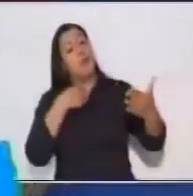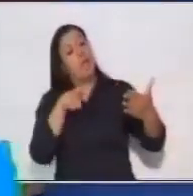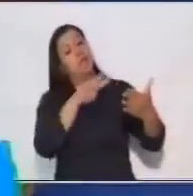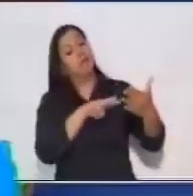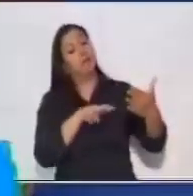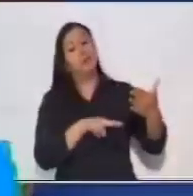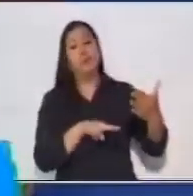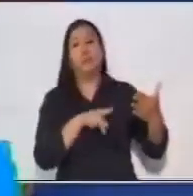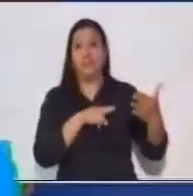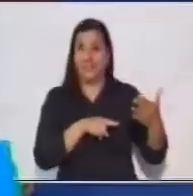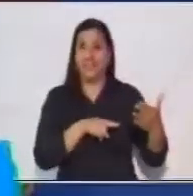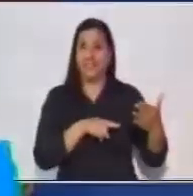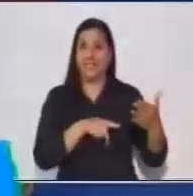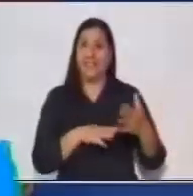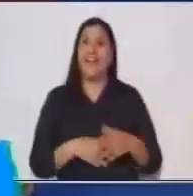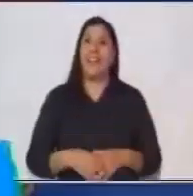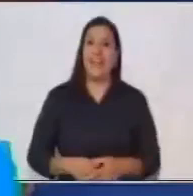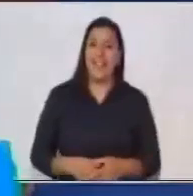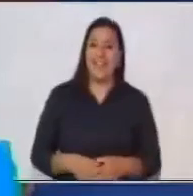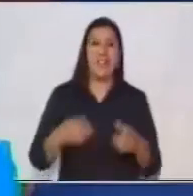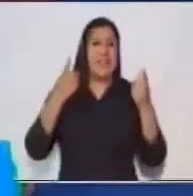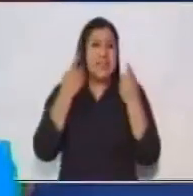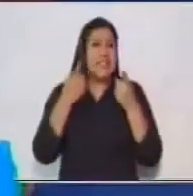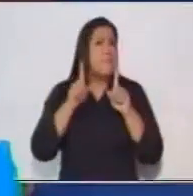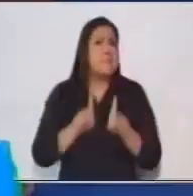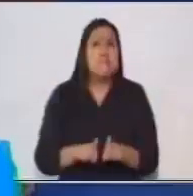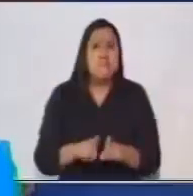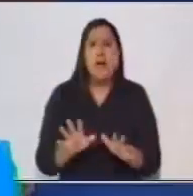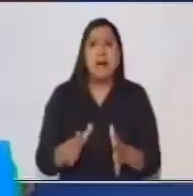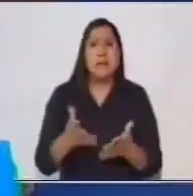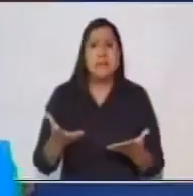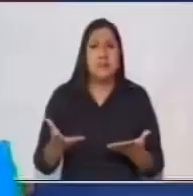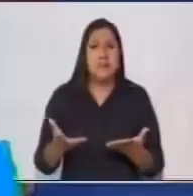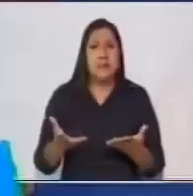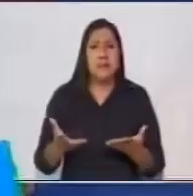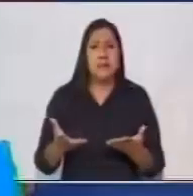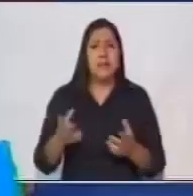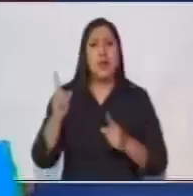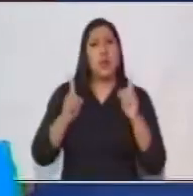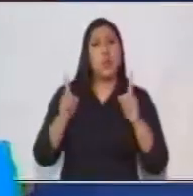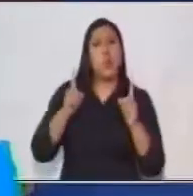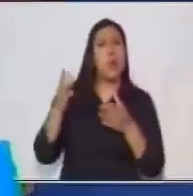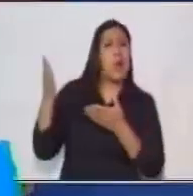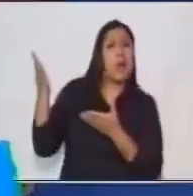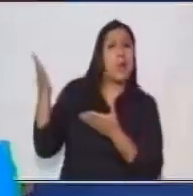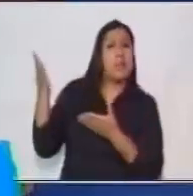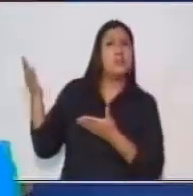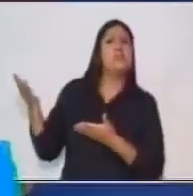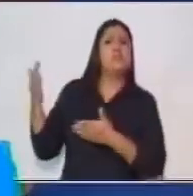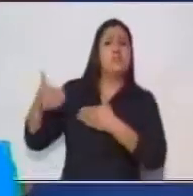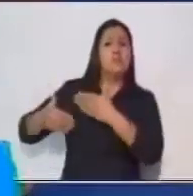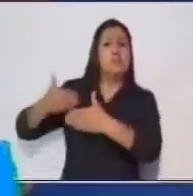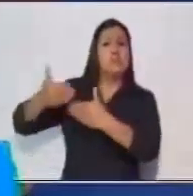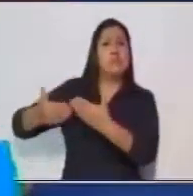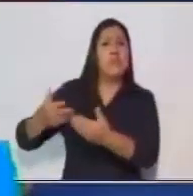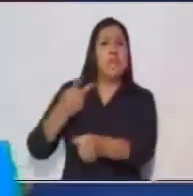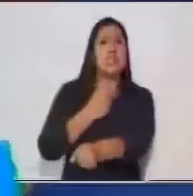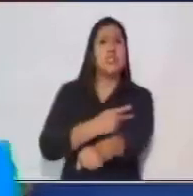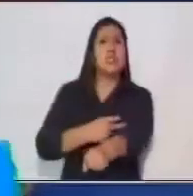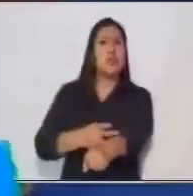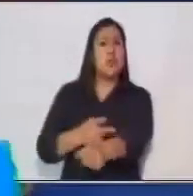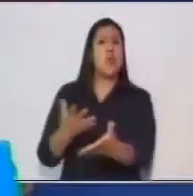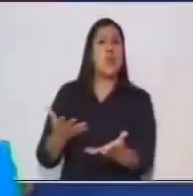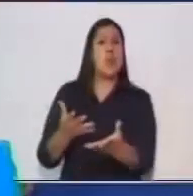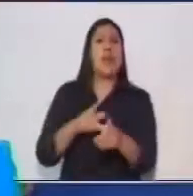que son, ¿qué está pasando ahí? ¿Cuáles son los sucesos de la historia?